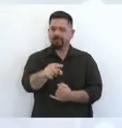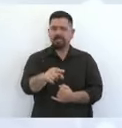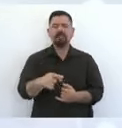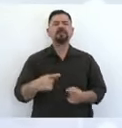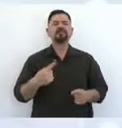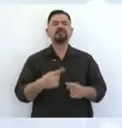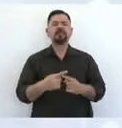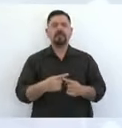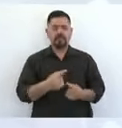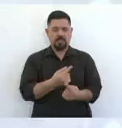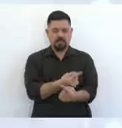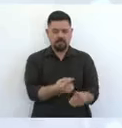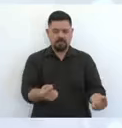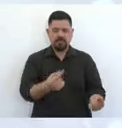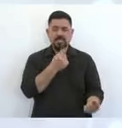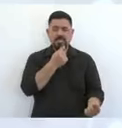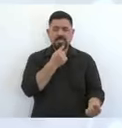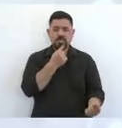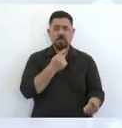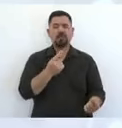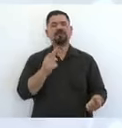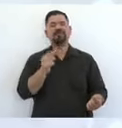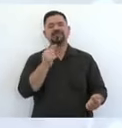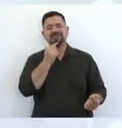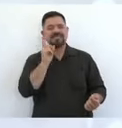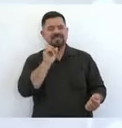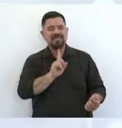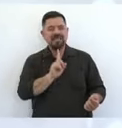apoyando a niñas, niños de estancias infantiles.